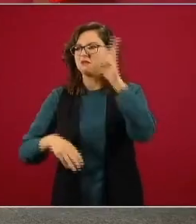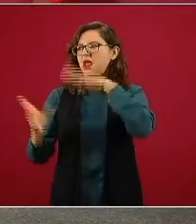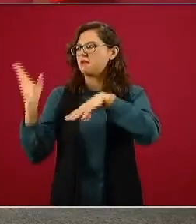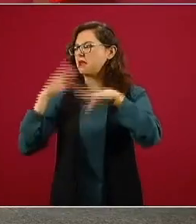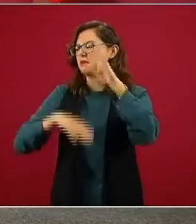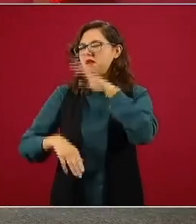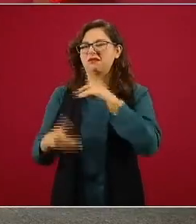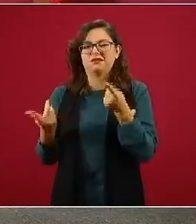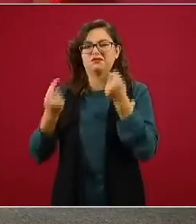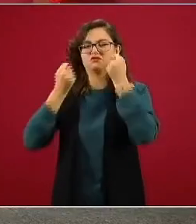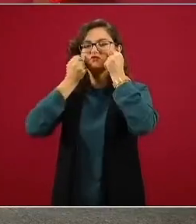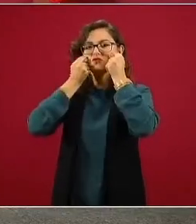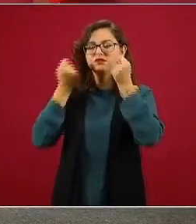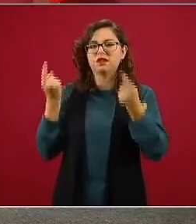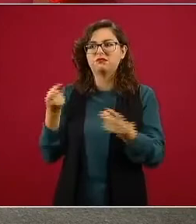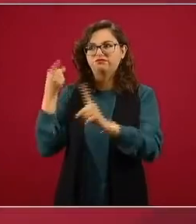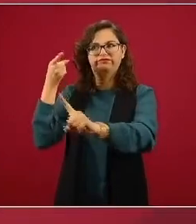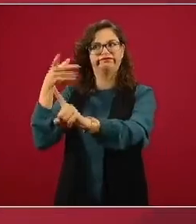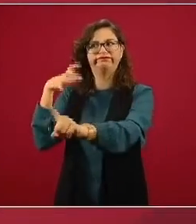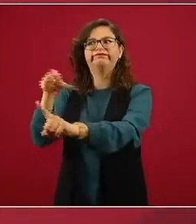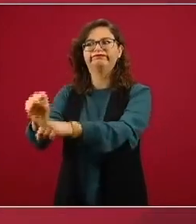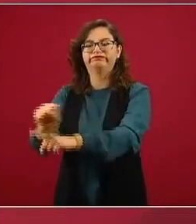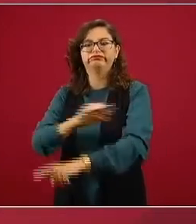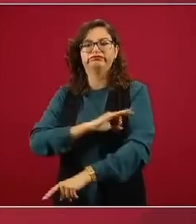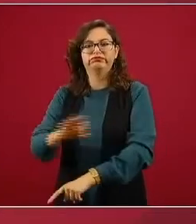Entonces tampoco.